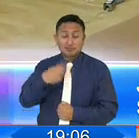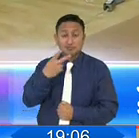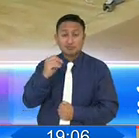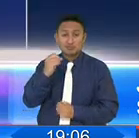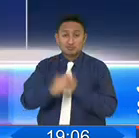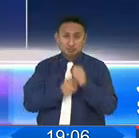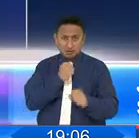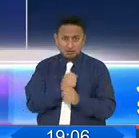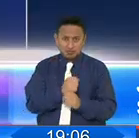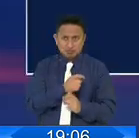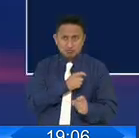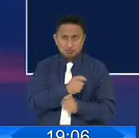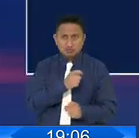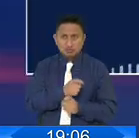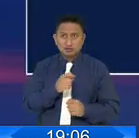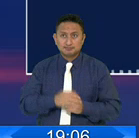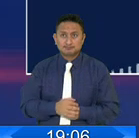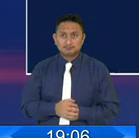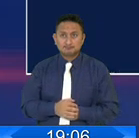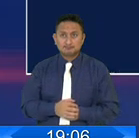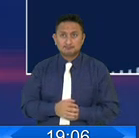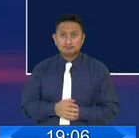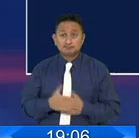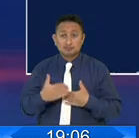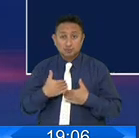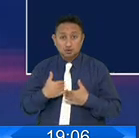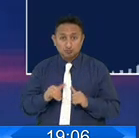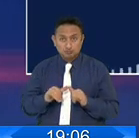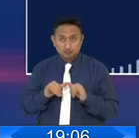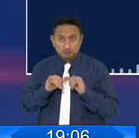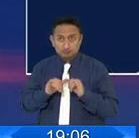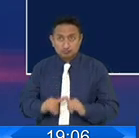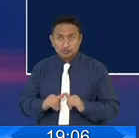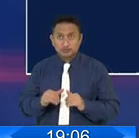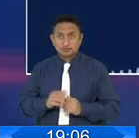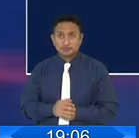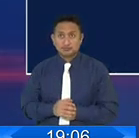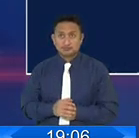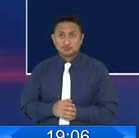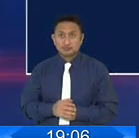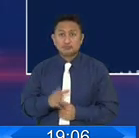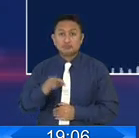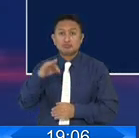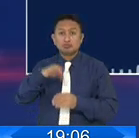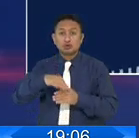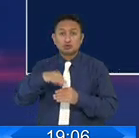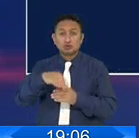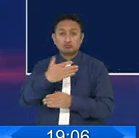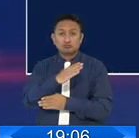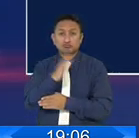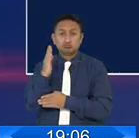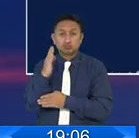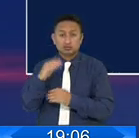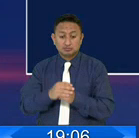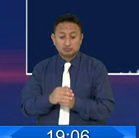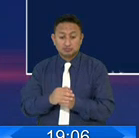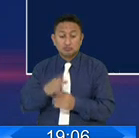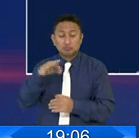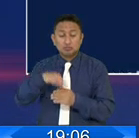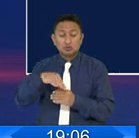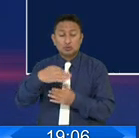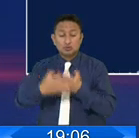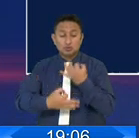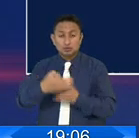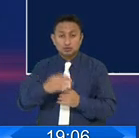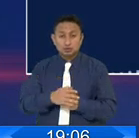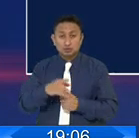20 años. Y me quedo, Javier, me quedo con el voto salvado, que es un voto jurídico que